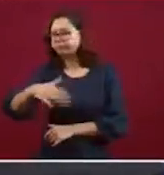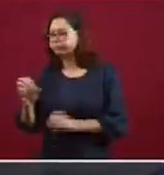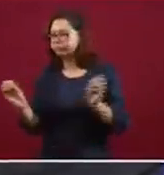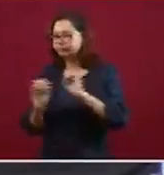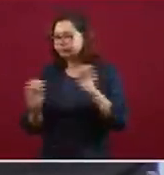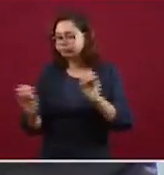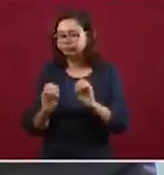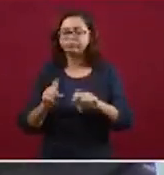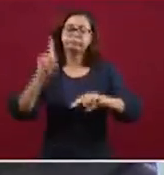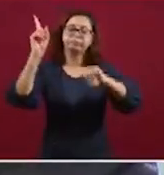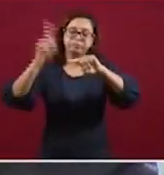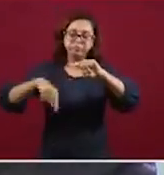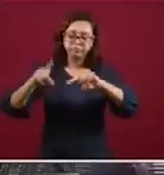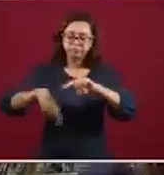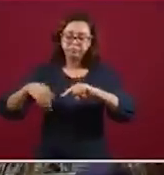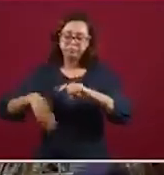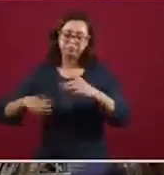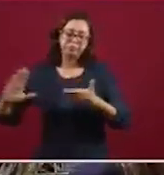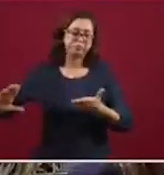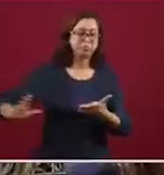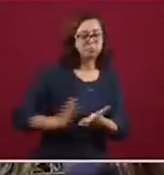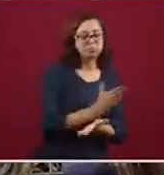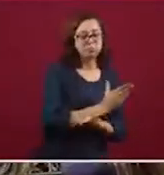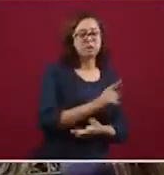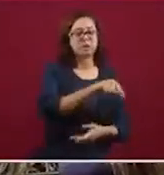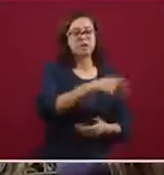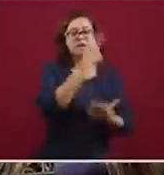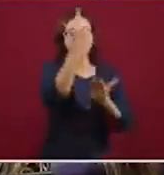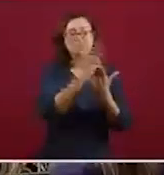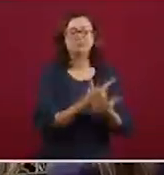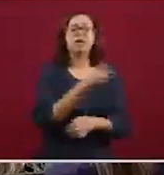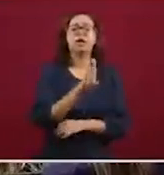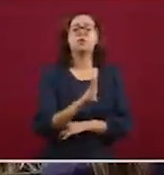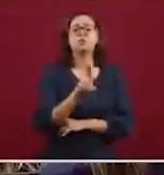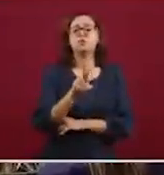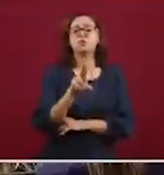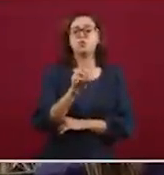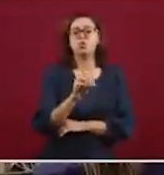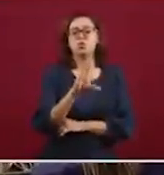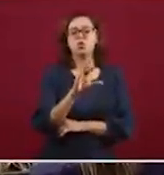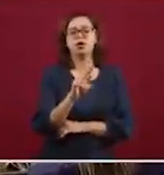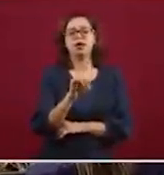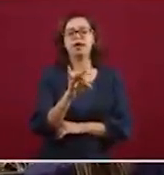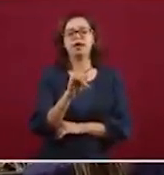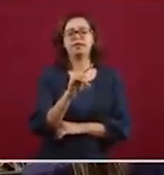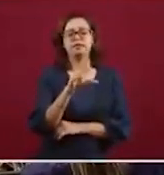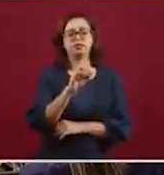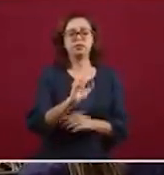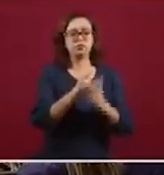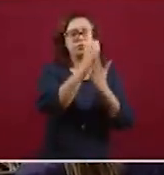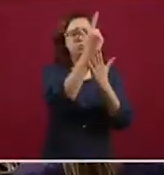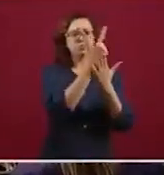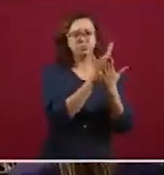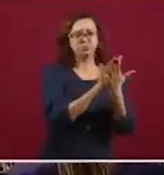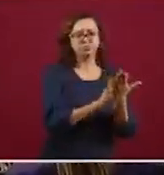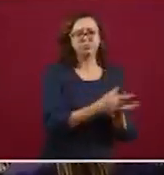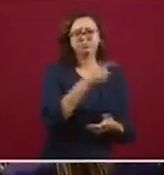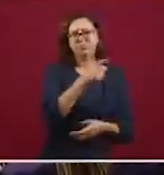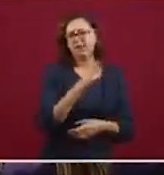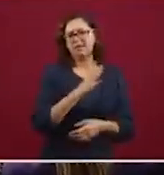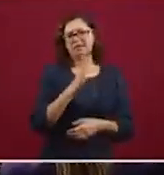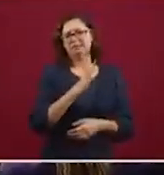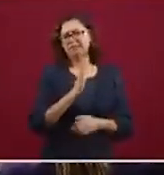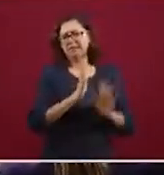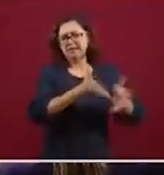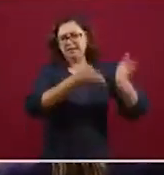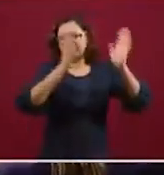Crédito. Un contribuyente ya después de esto se envía a Buró de Crédito y están ahí. Todos estos deudores aparecen en Buró de Crédito para efecto de los efectos que